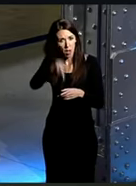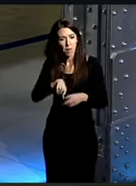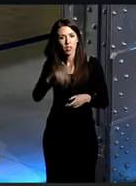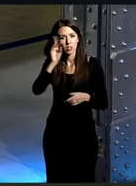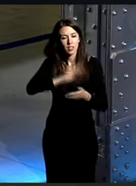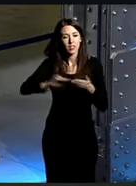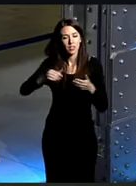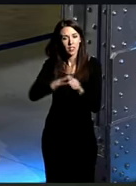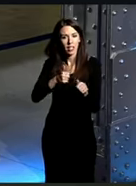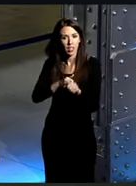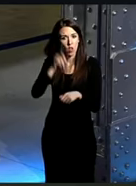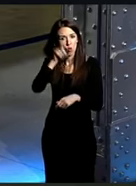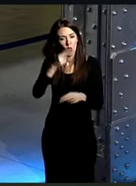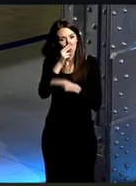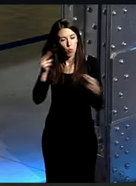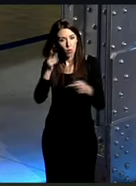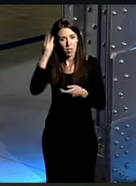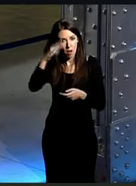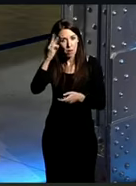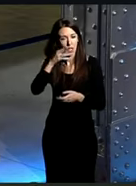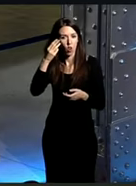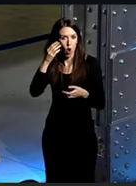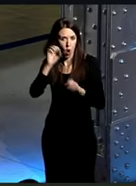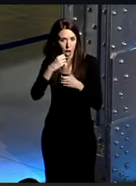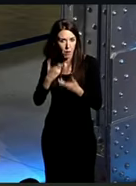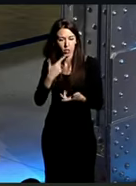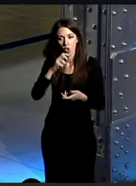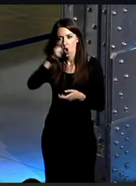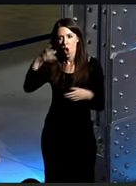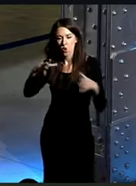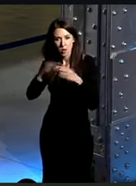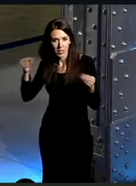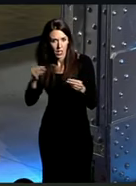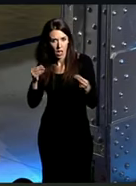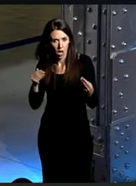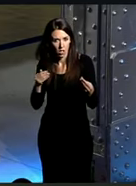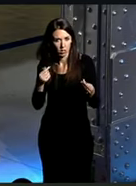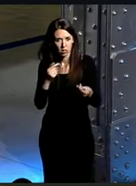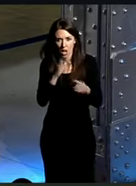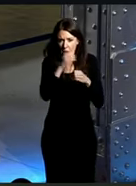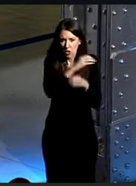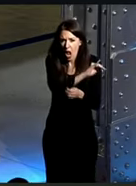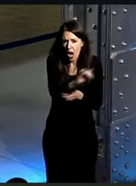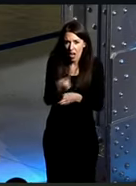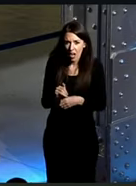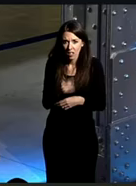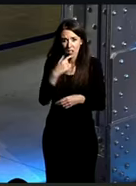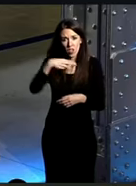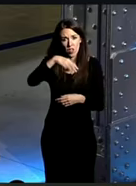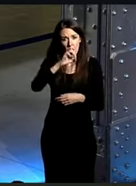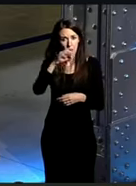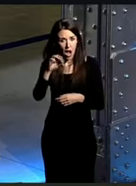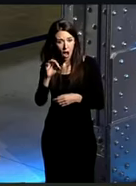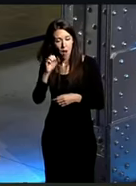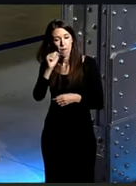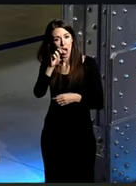la Secretaría de Educación Pública de México, otro laboratorio, en otra universidad, otro laboratorio, laboratorios por todos lados. Como decía Mao Zedong, ¿no? Decía